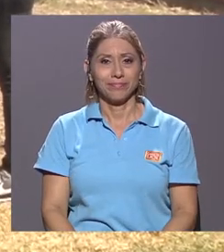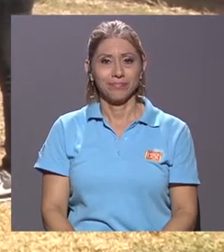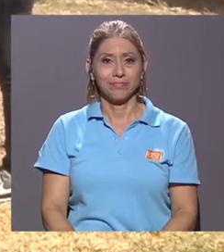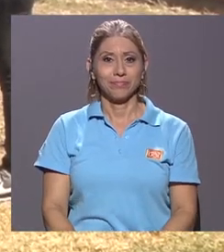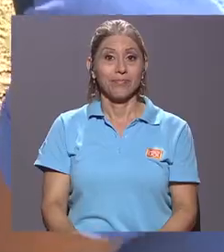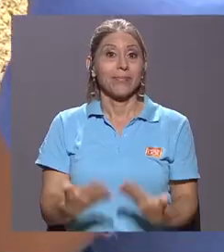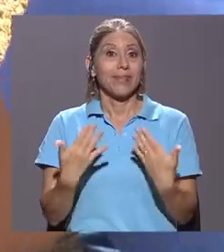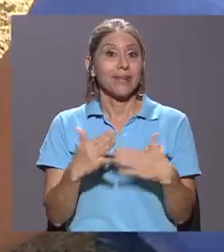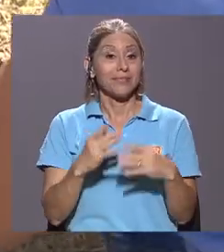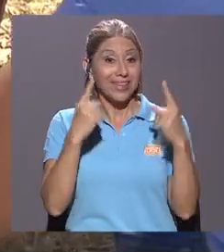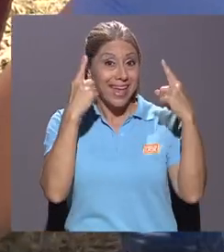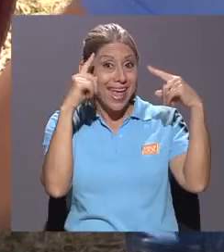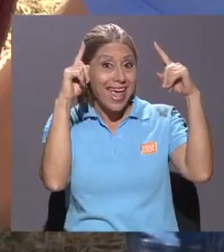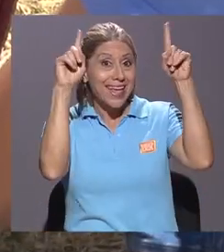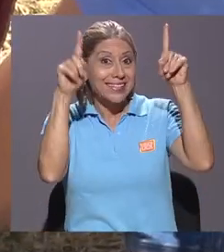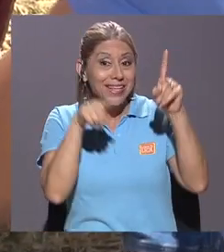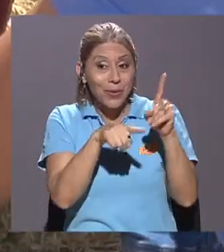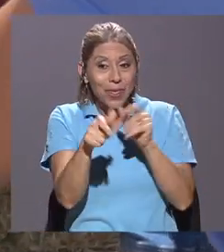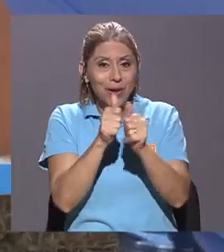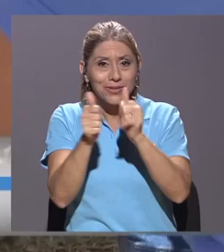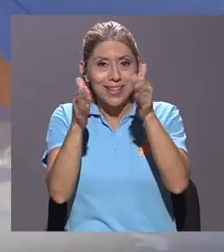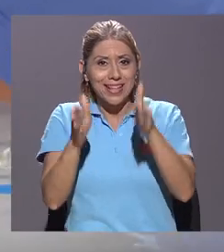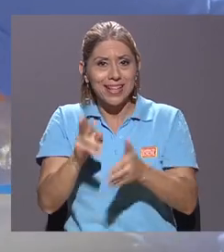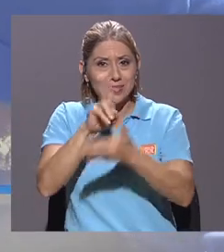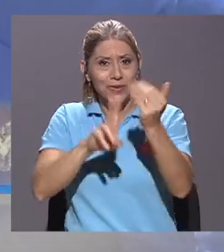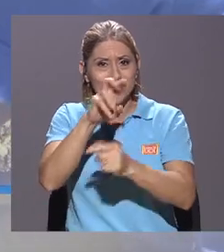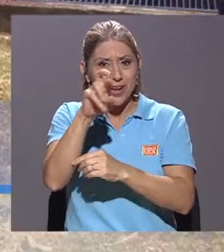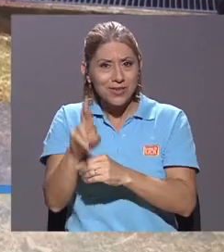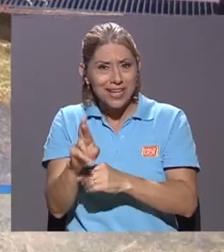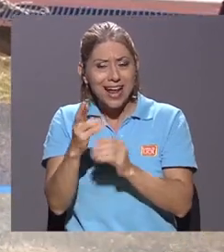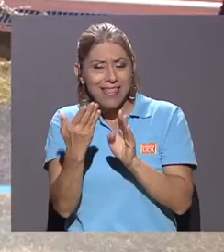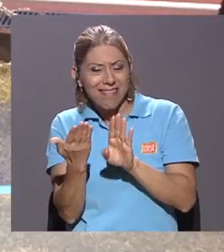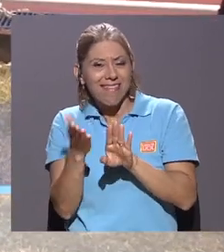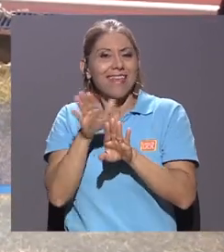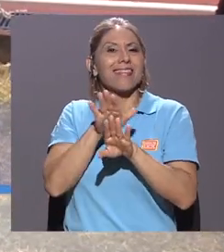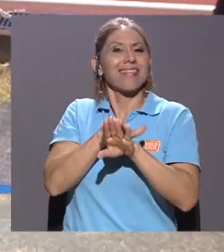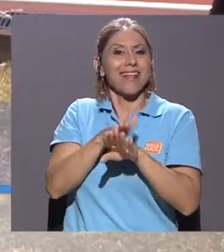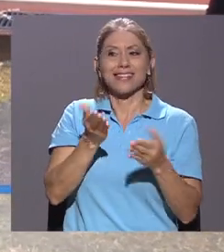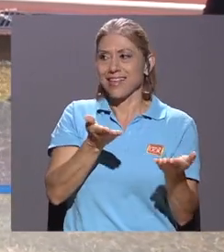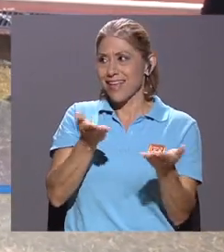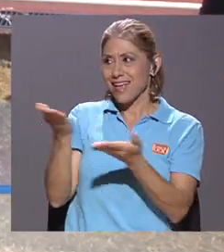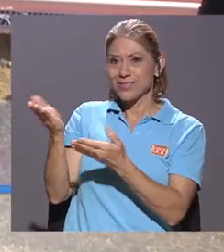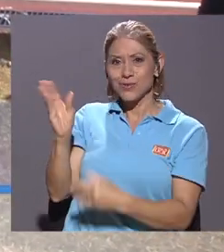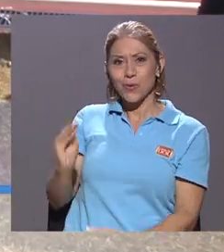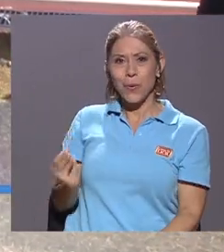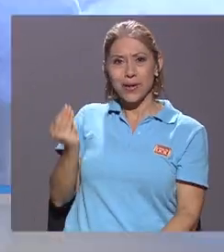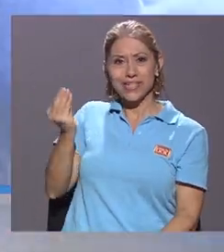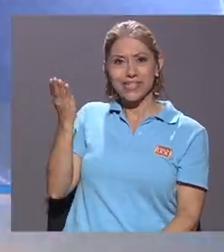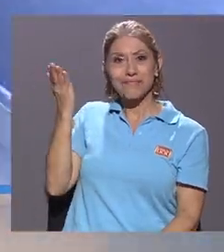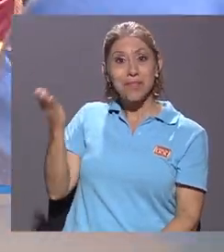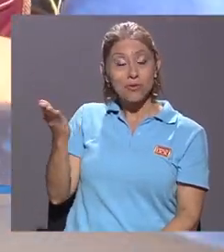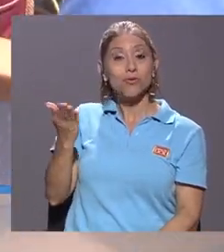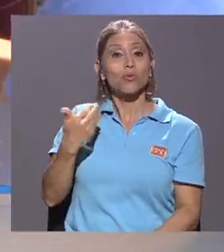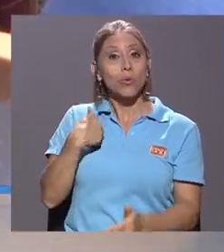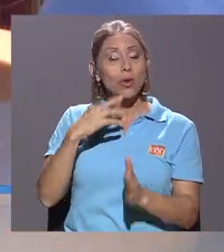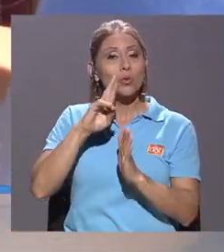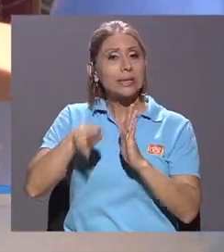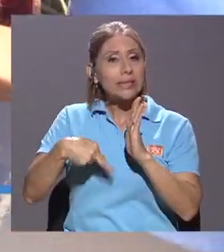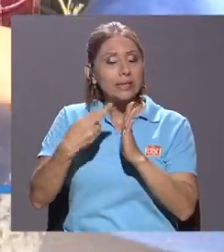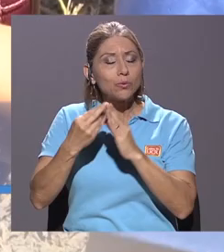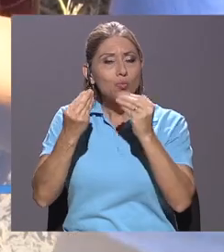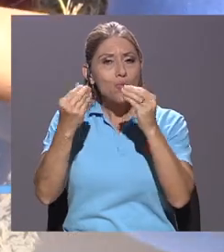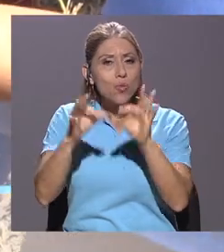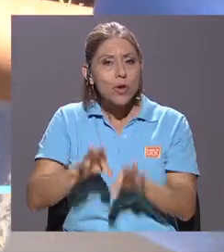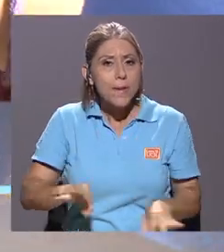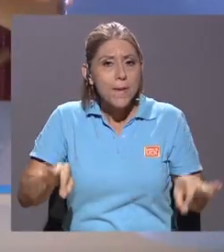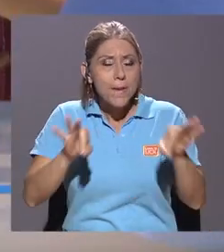Detrás de cada éxito de los atletas de la Universidad de Costa Rica estuvieron estos jóvenes, quienes jugaron un papel muy importante en